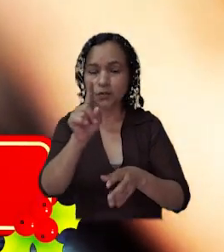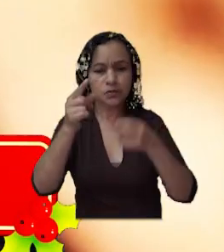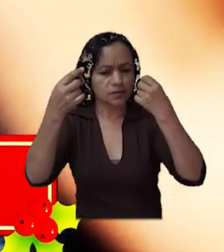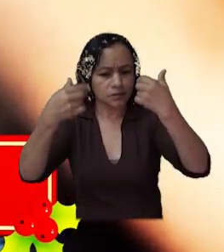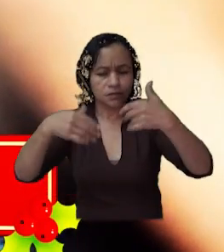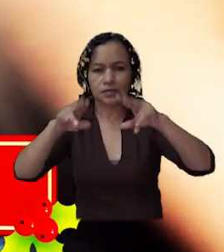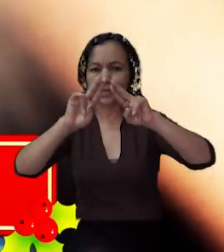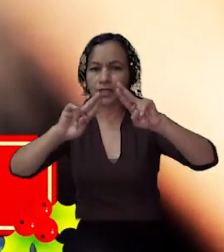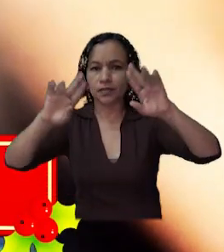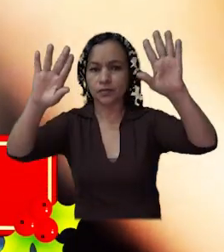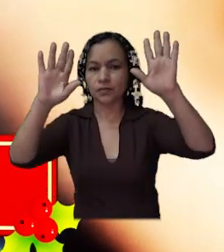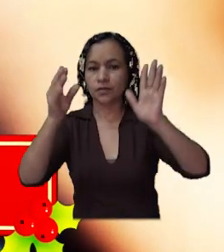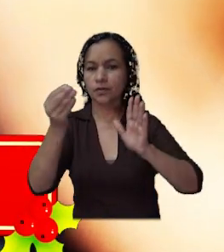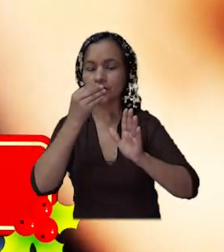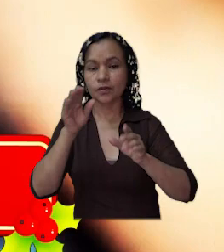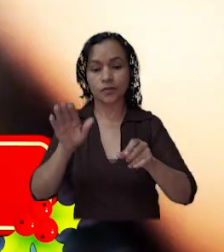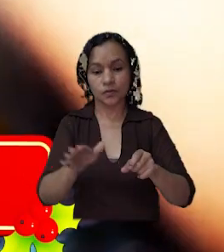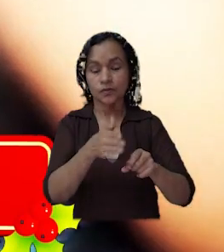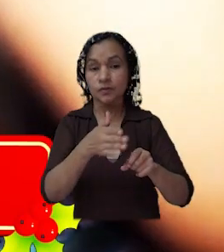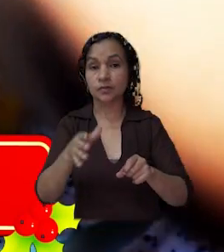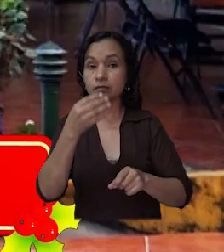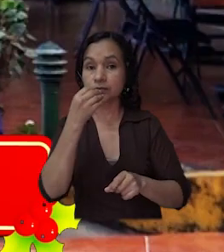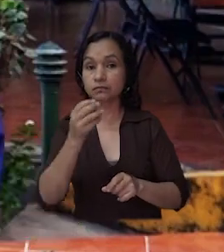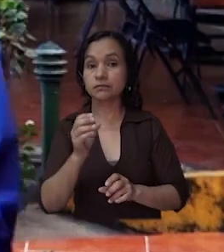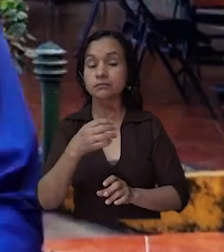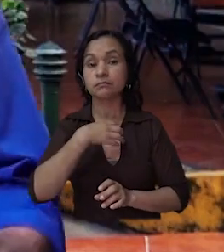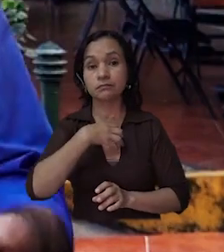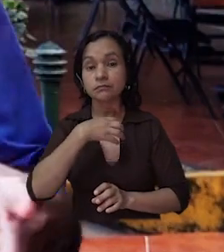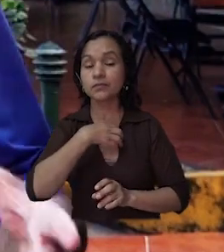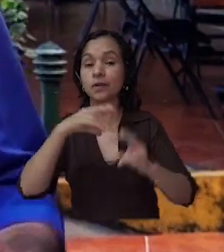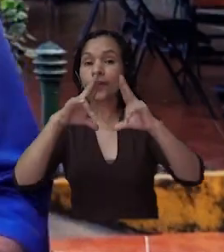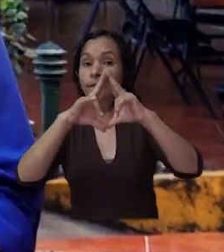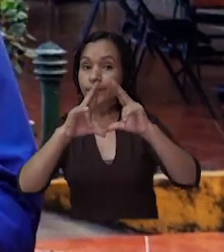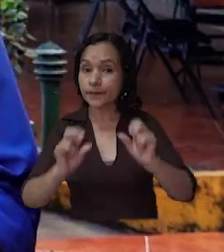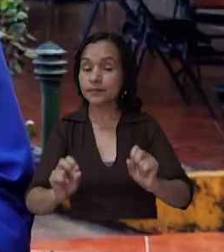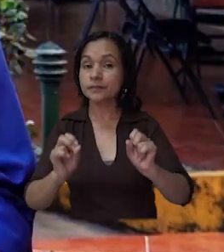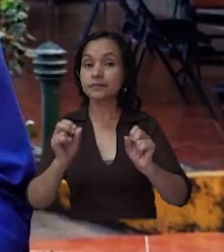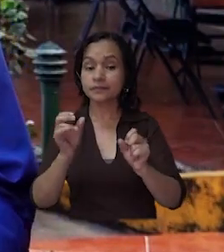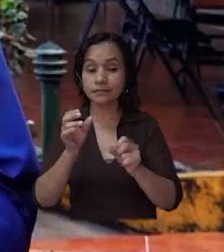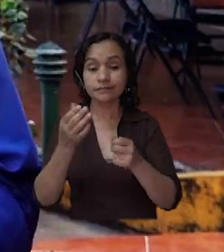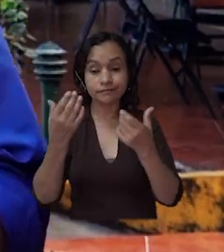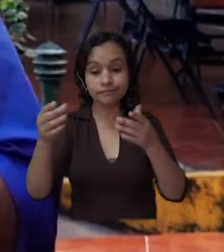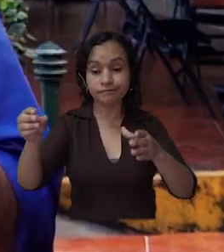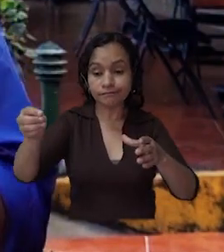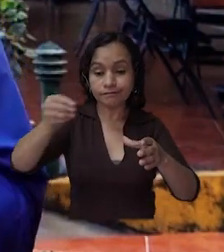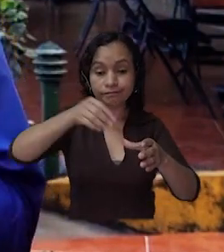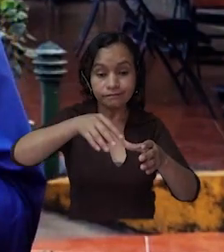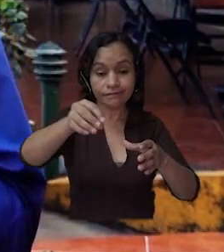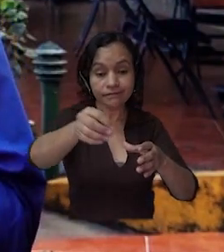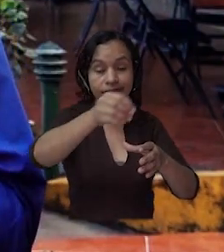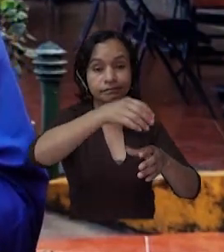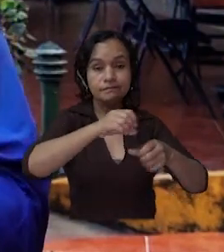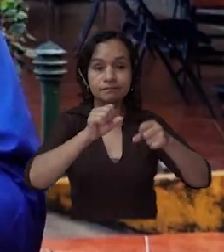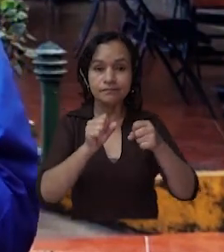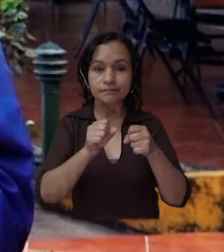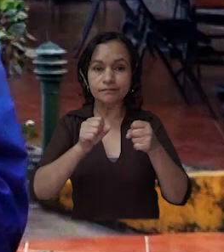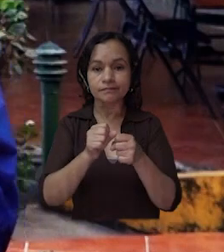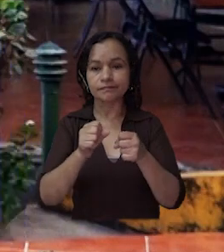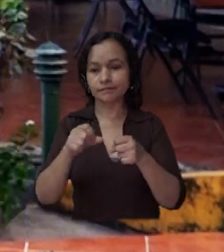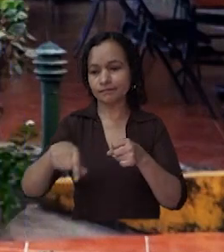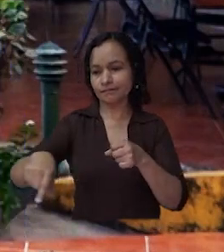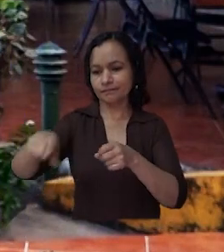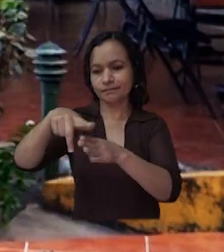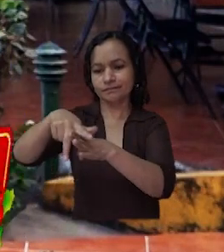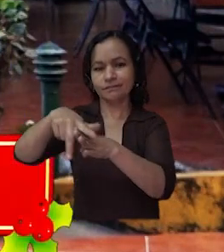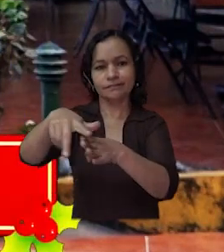natural, fresca, con sabores propios de cada ingrediente, pues. ¿Ves? Las gallinas las hacen de patio